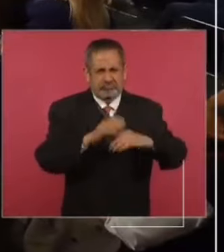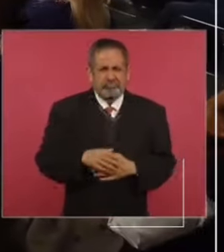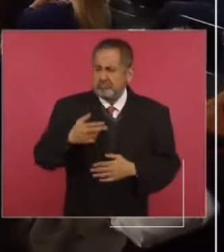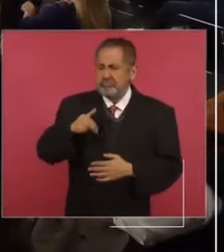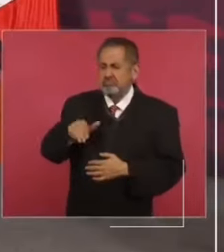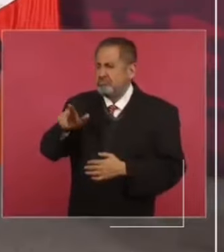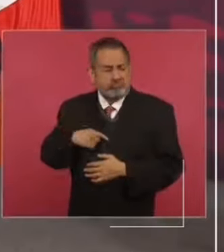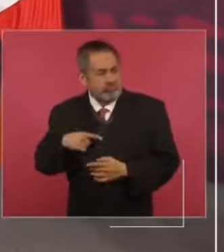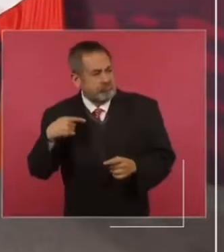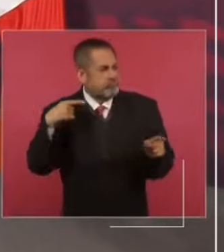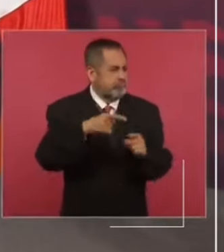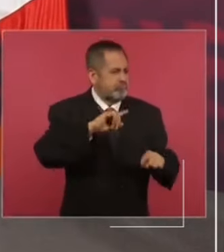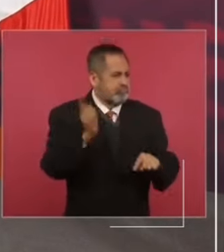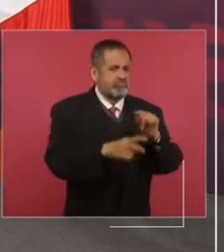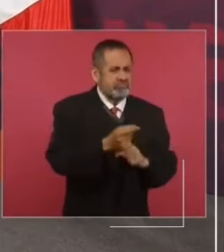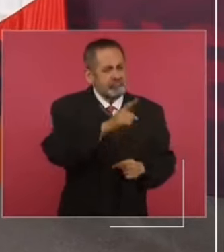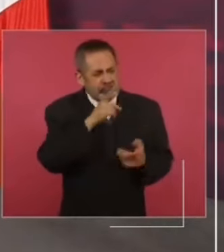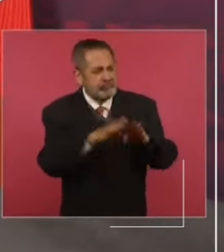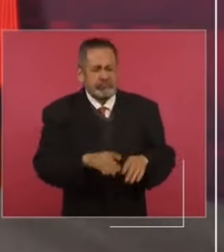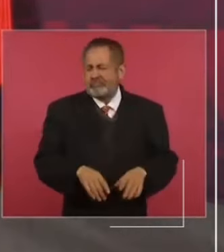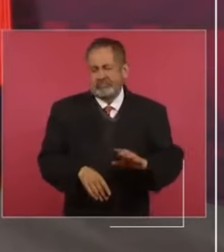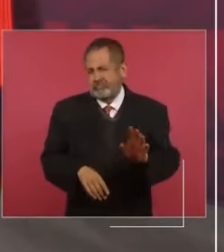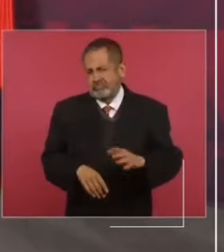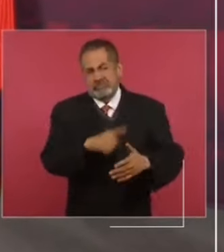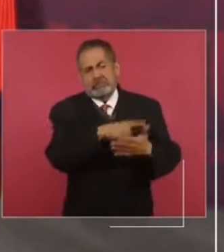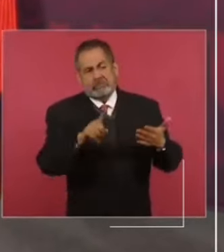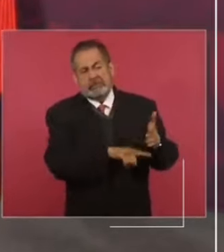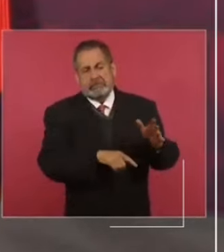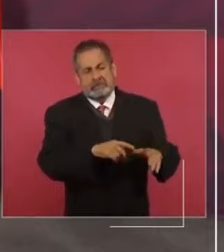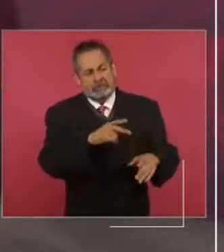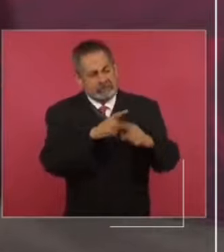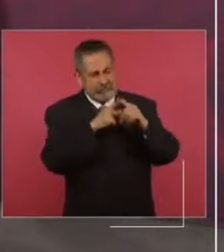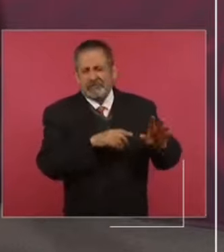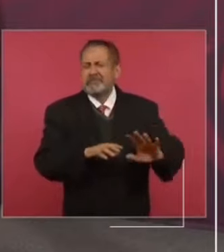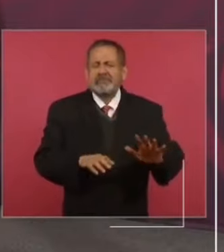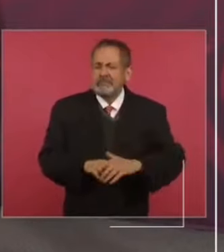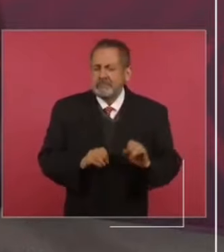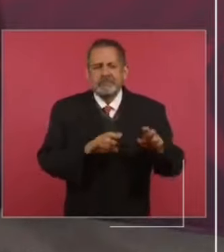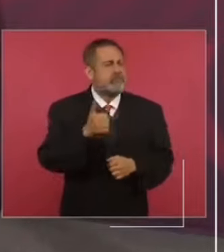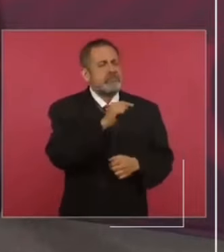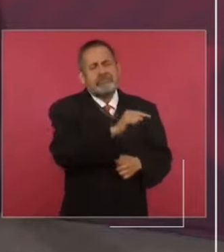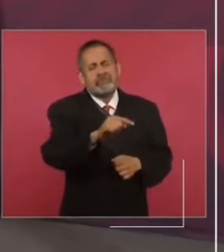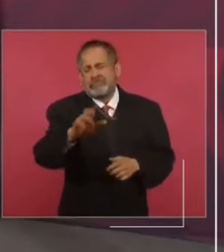nunca nosotros nos atreveríamos. Ni siquiera a otros más